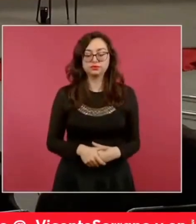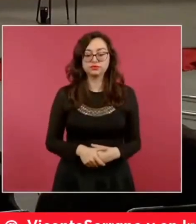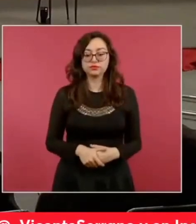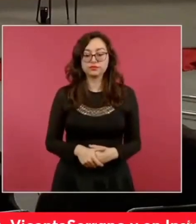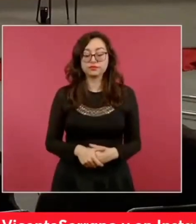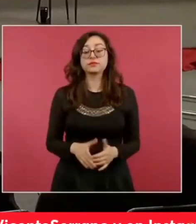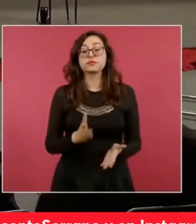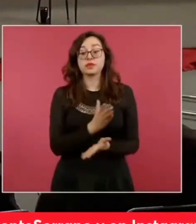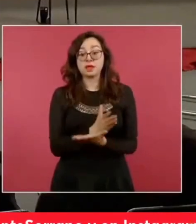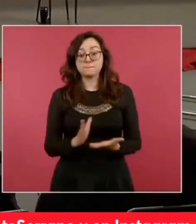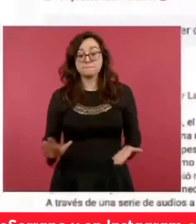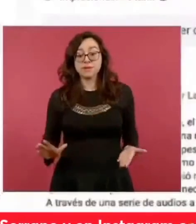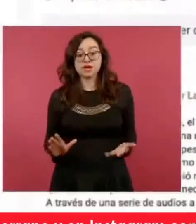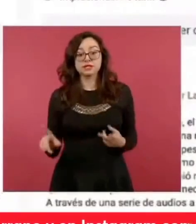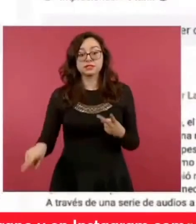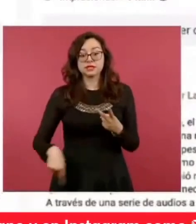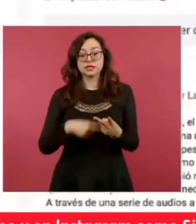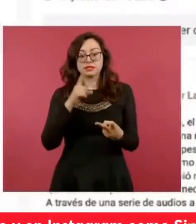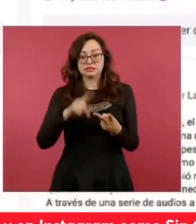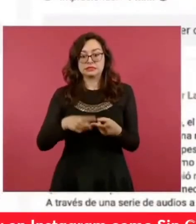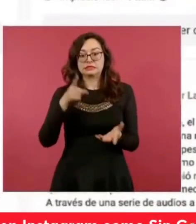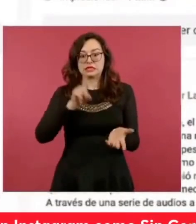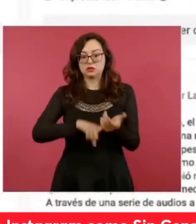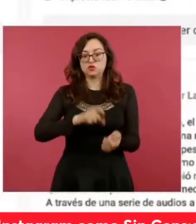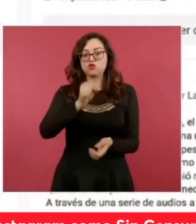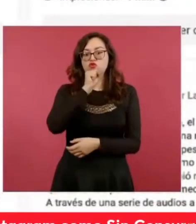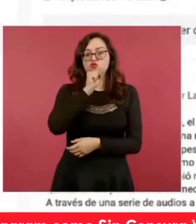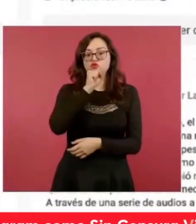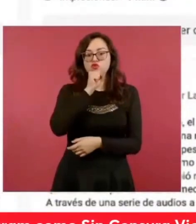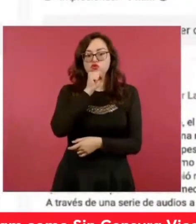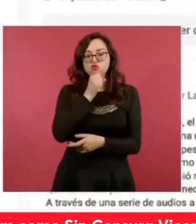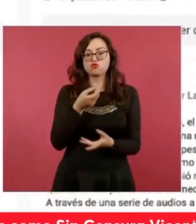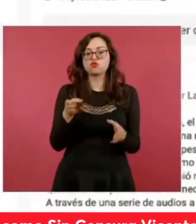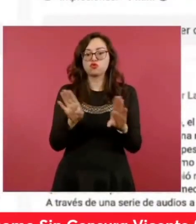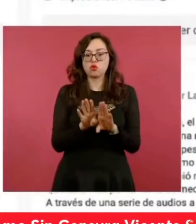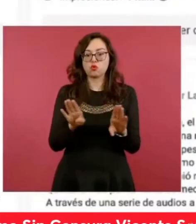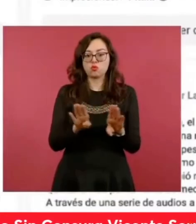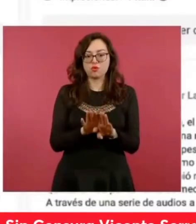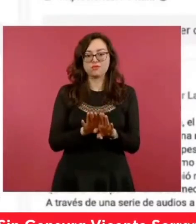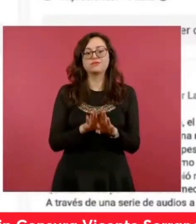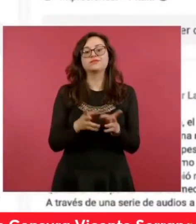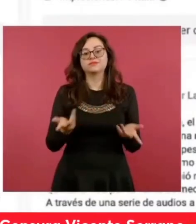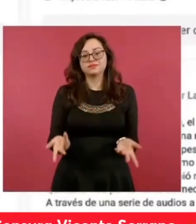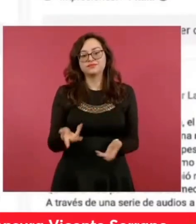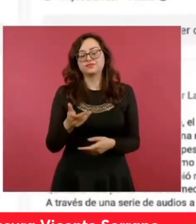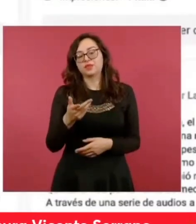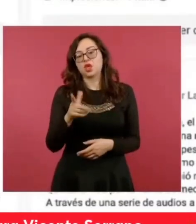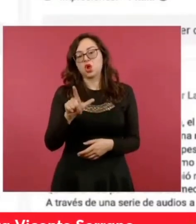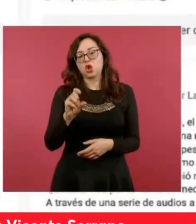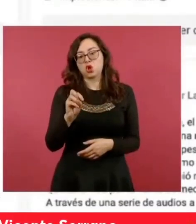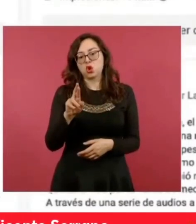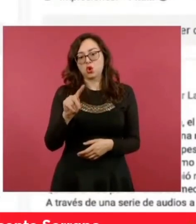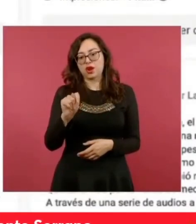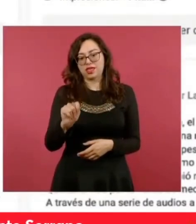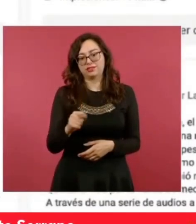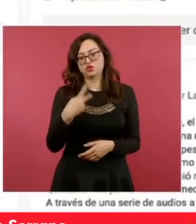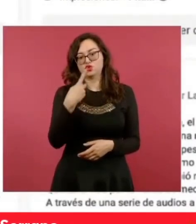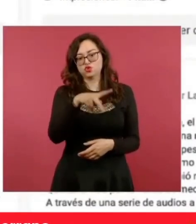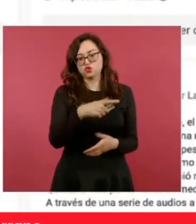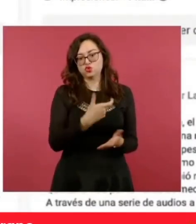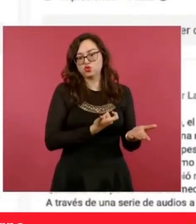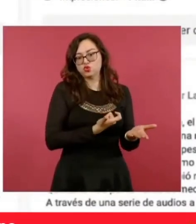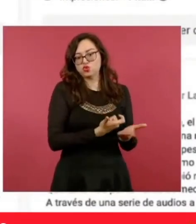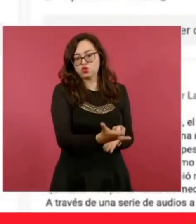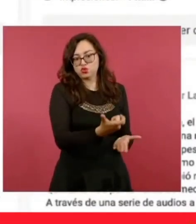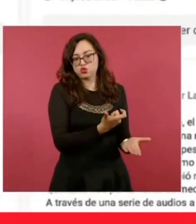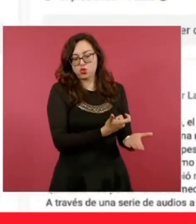hay que sumar los gastos de producción de los contenidos, incluidos los salarios de los periodistas como Loret, que ya sabemos que si ganara más